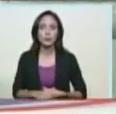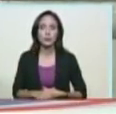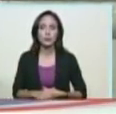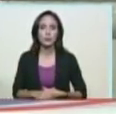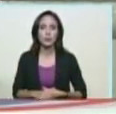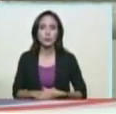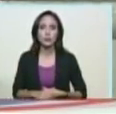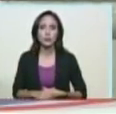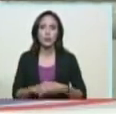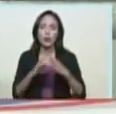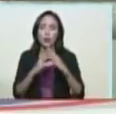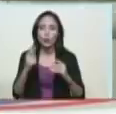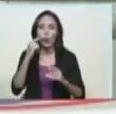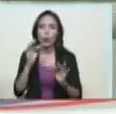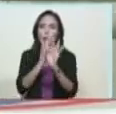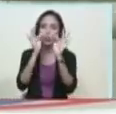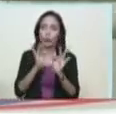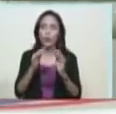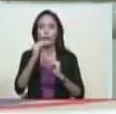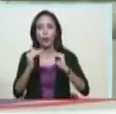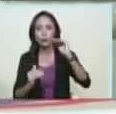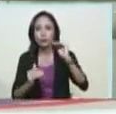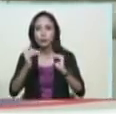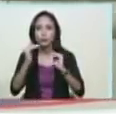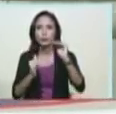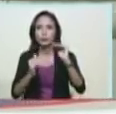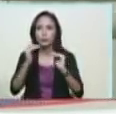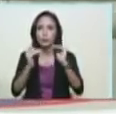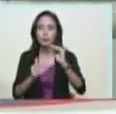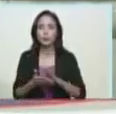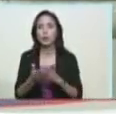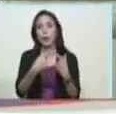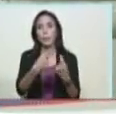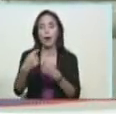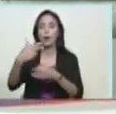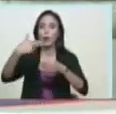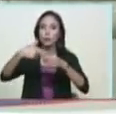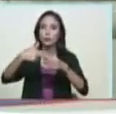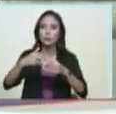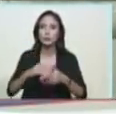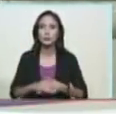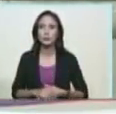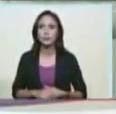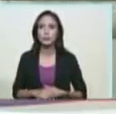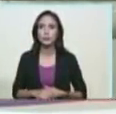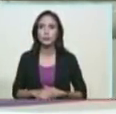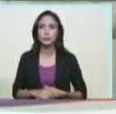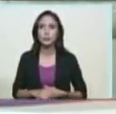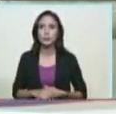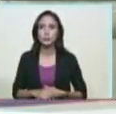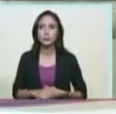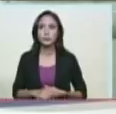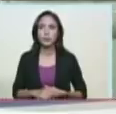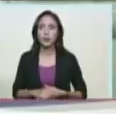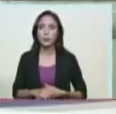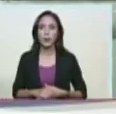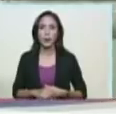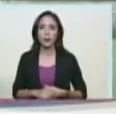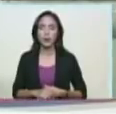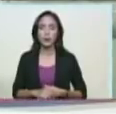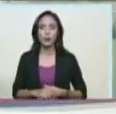elemento de estabilidad de precios y de crecimiento de precios